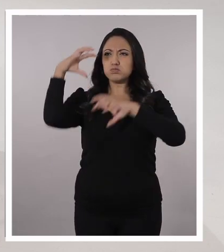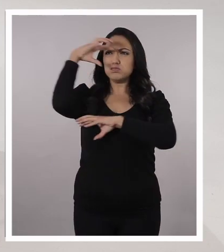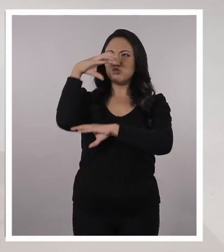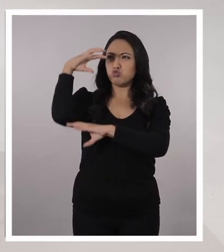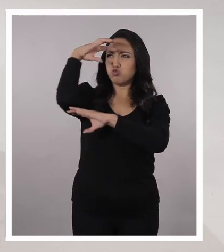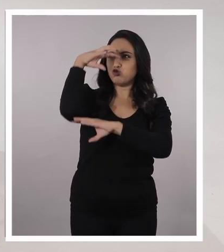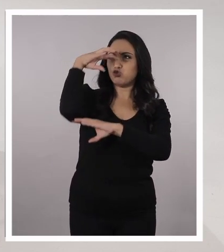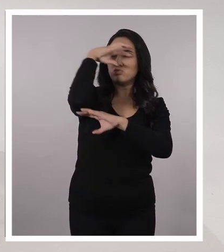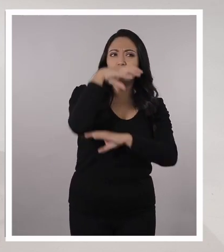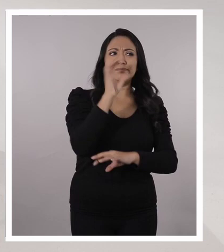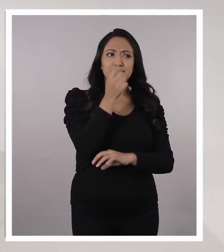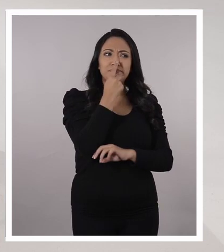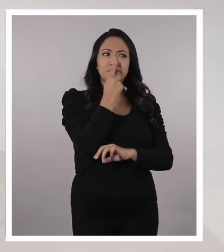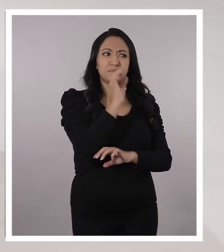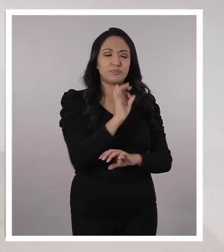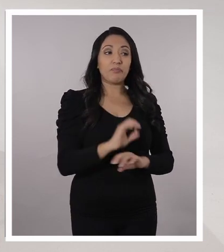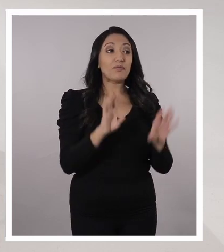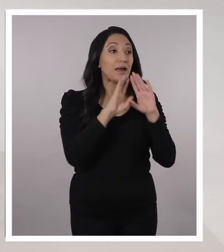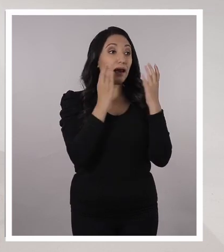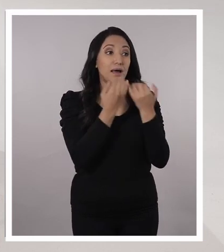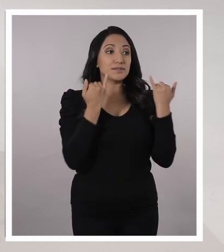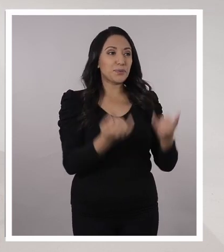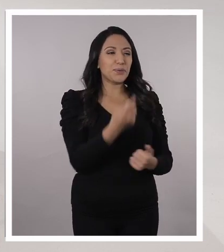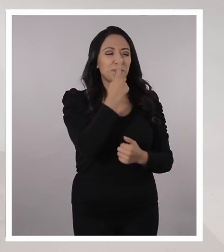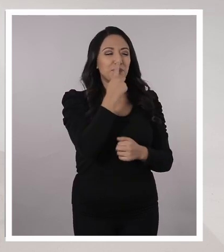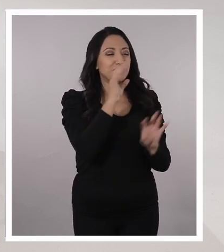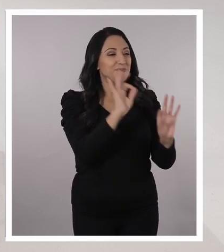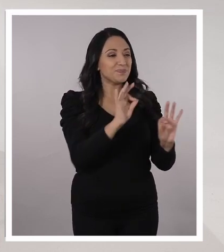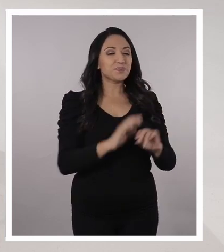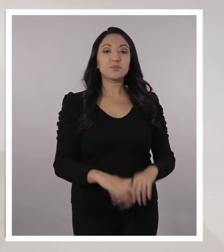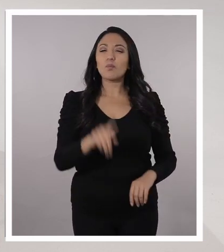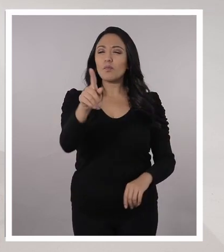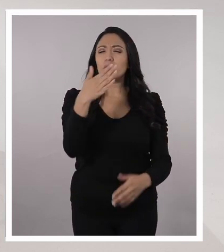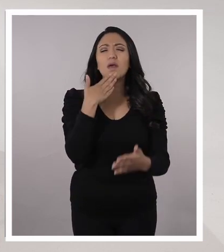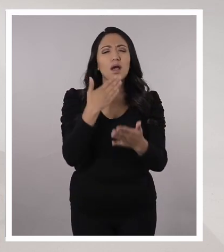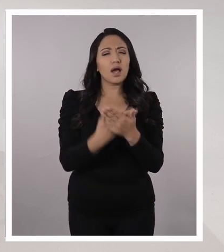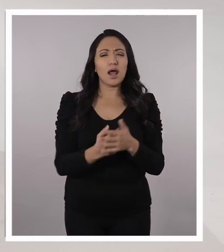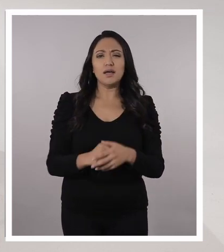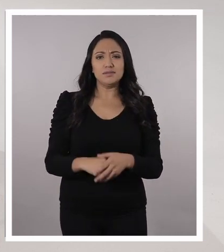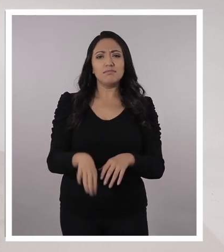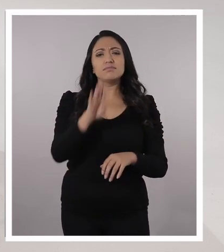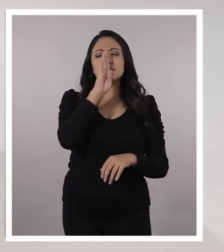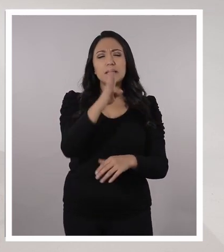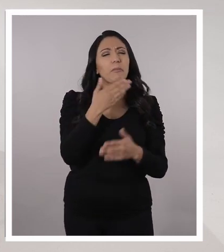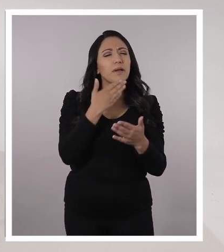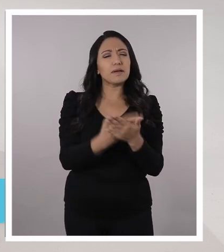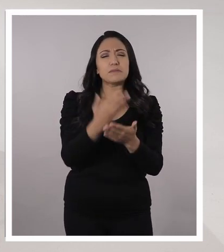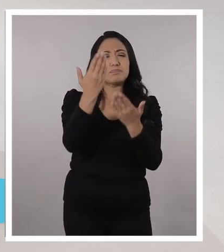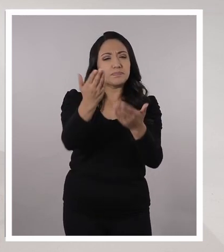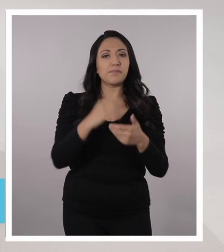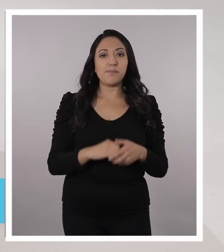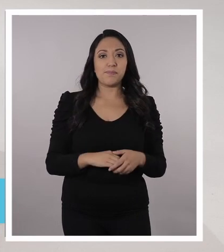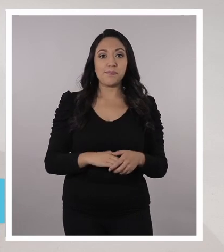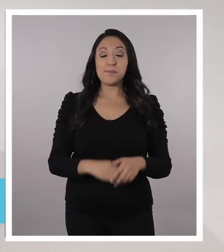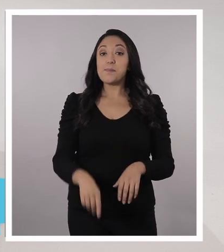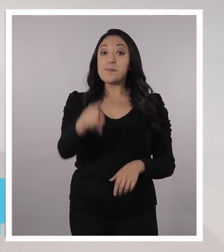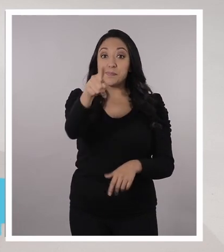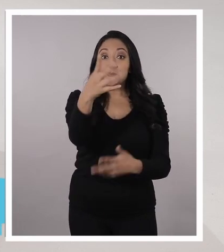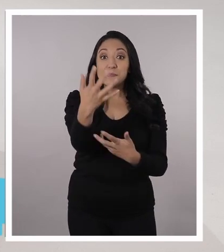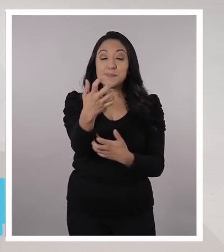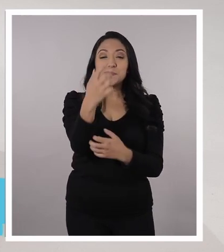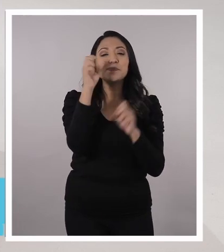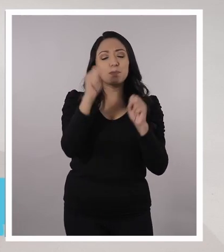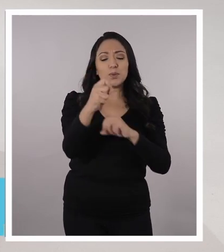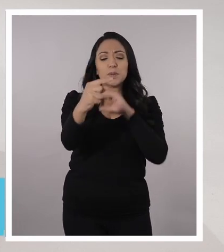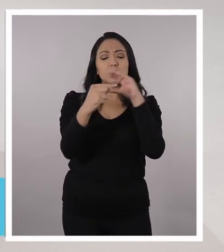Rex. Gracias, profe, por la clase de hoy. Estuvo excelente. Muchas gracias a ustedes también, siempre un agradecimiento. Si ustedes quieren,